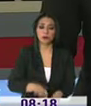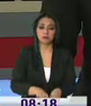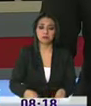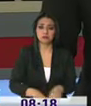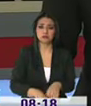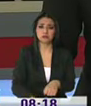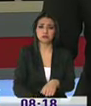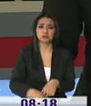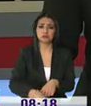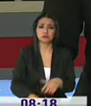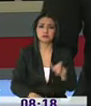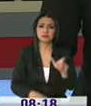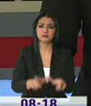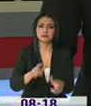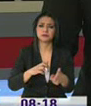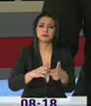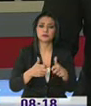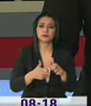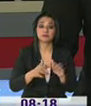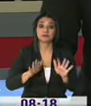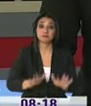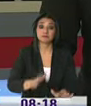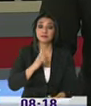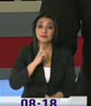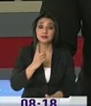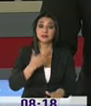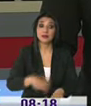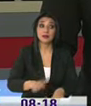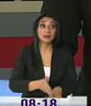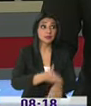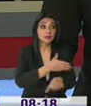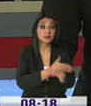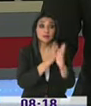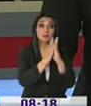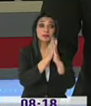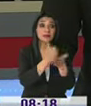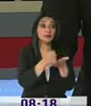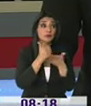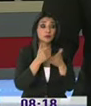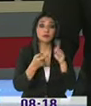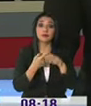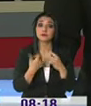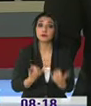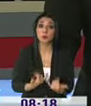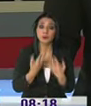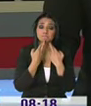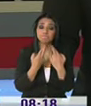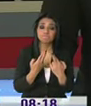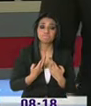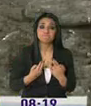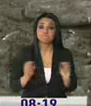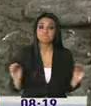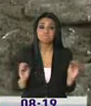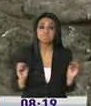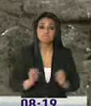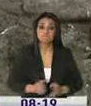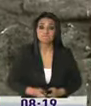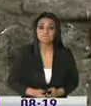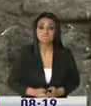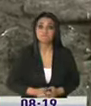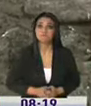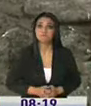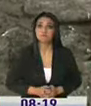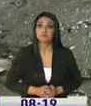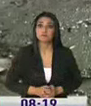provocando problemas a los moradores. Ellos aseguran que han pedido ayuda, pero hasta el momento no han recibido atención. Así es